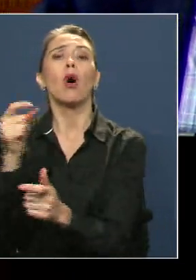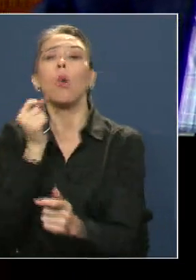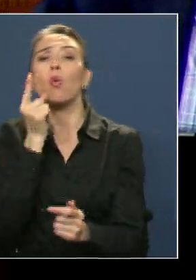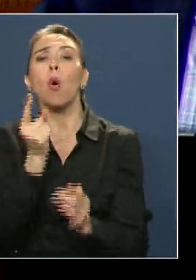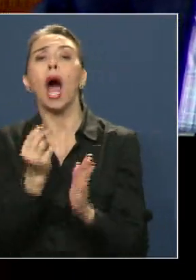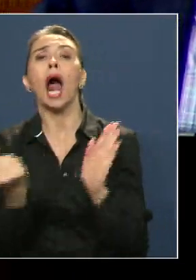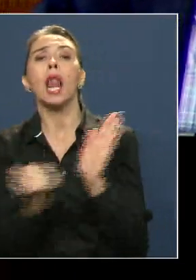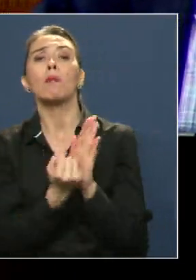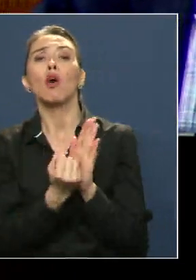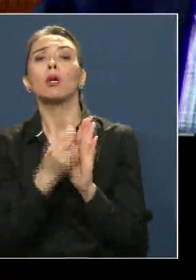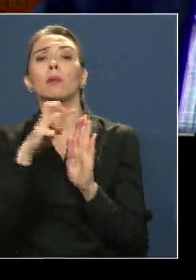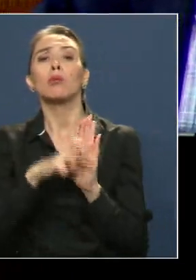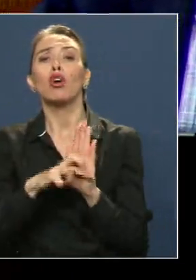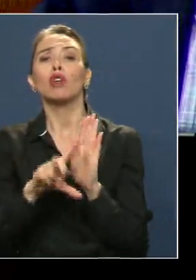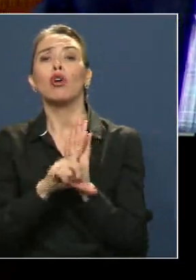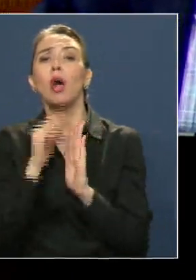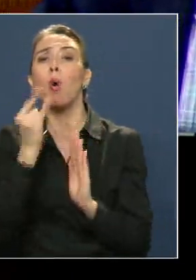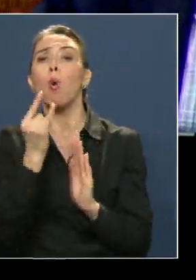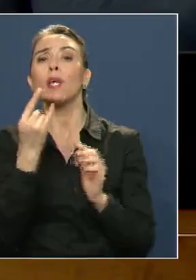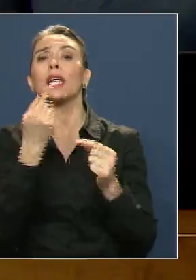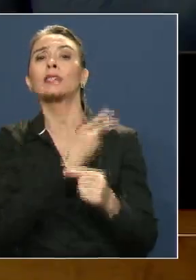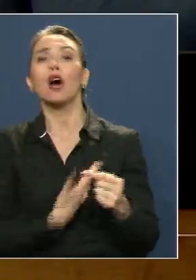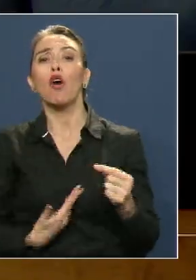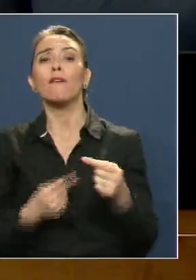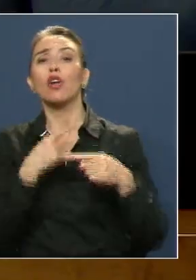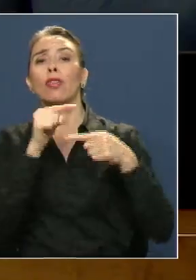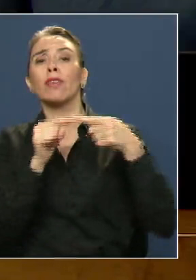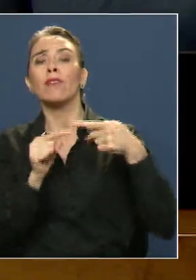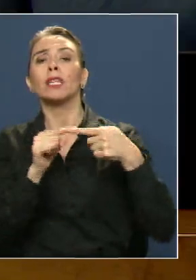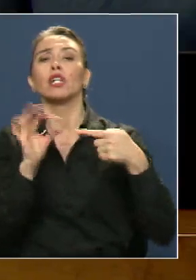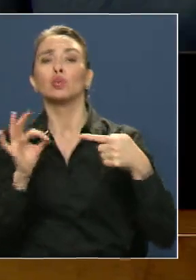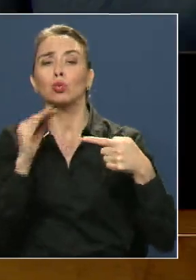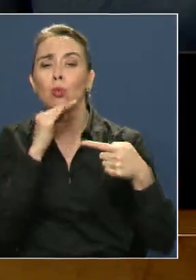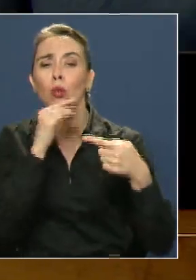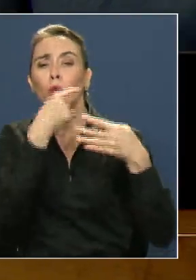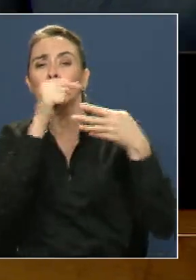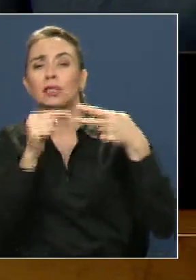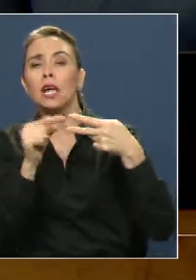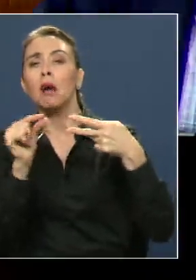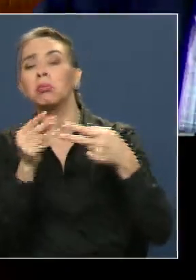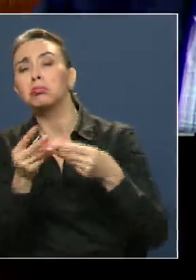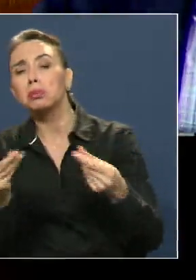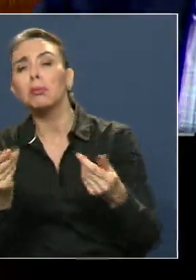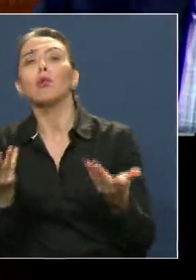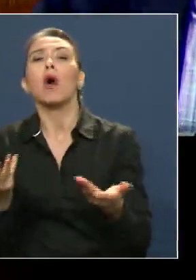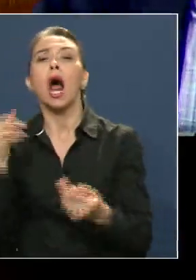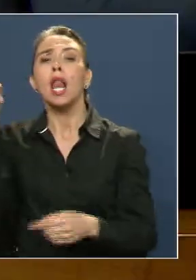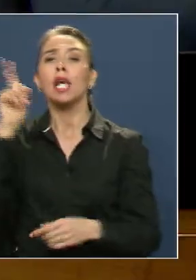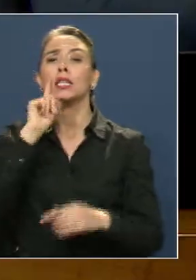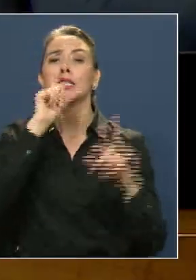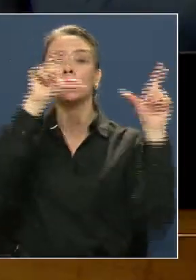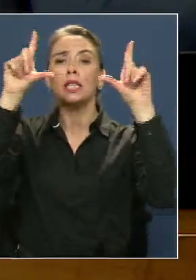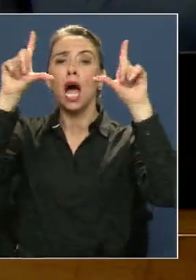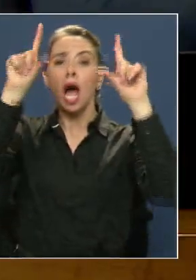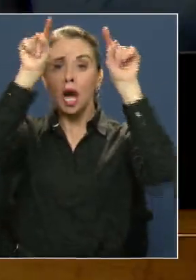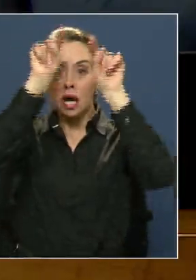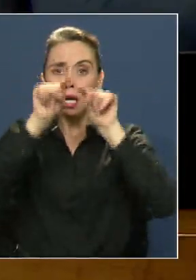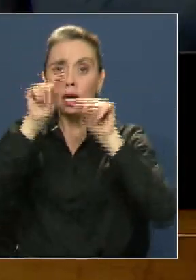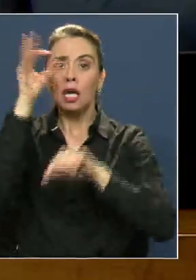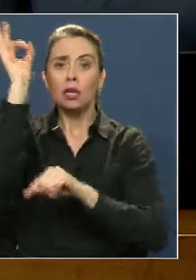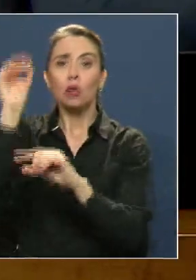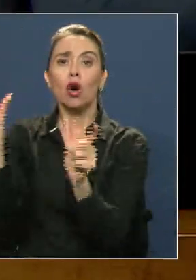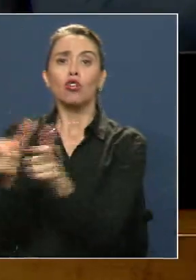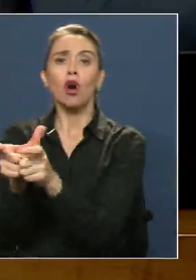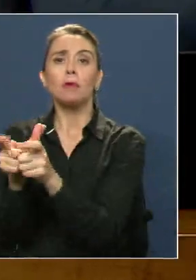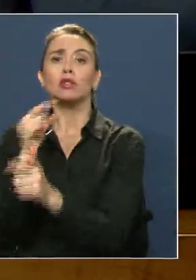Porque no son lo mismo. Ahí aparece como que estamos sesionando, entonces... Dice que está funcionando la comisión. Bomberos